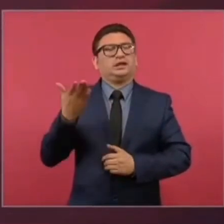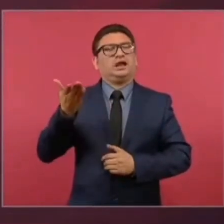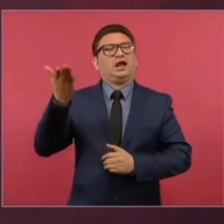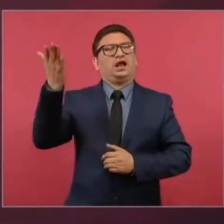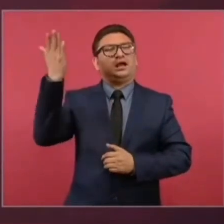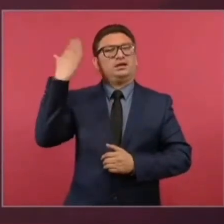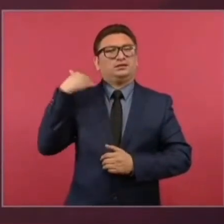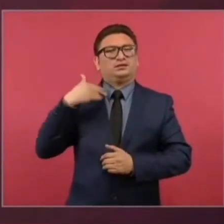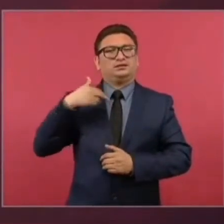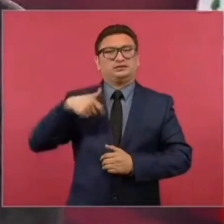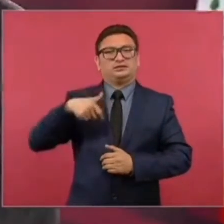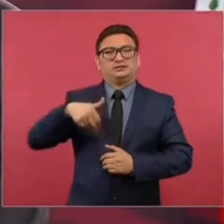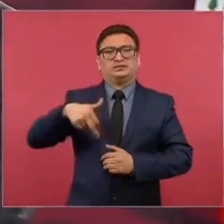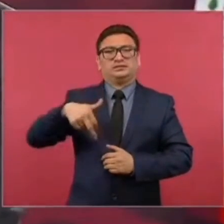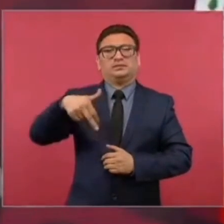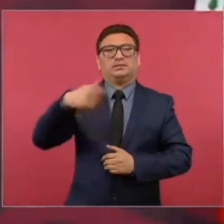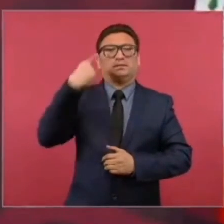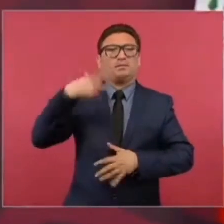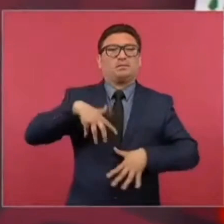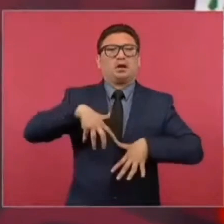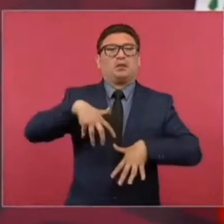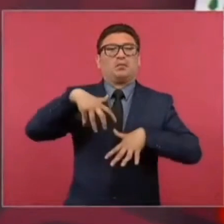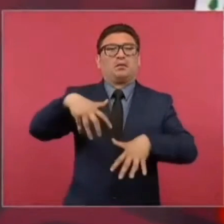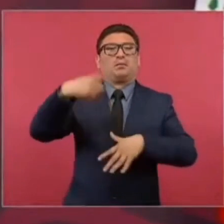caminamos en el Éxodo por la Democracia,